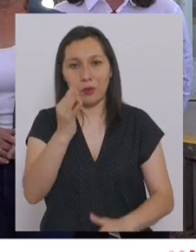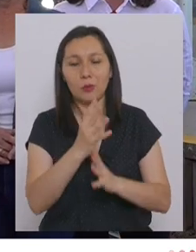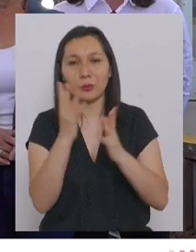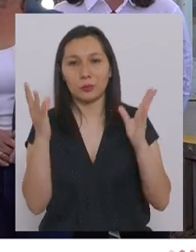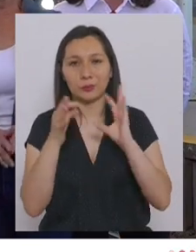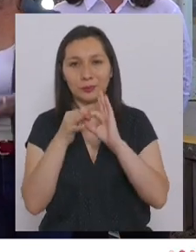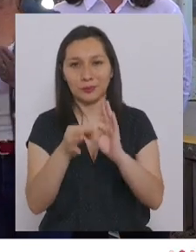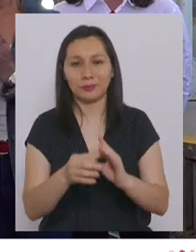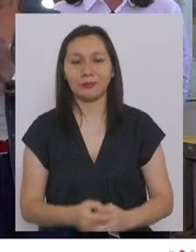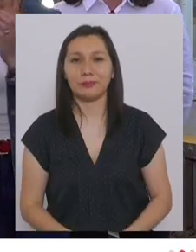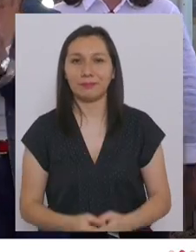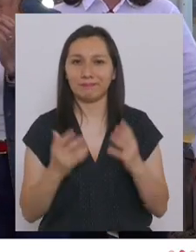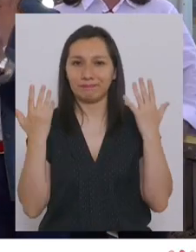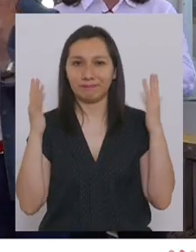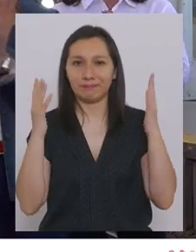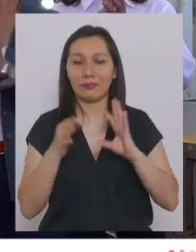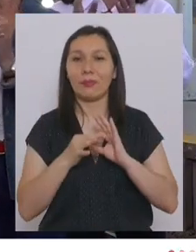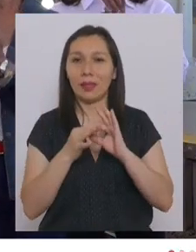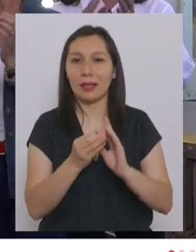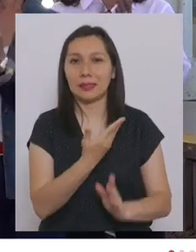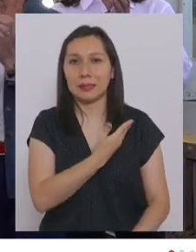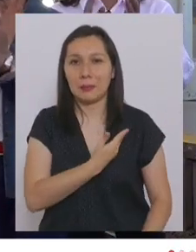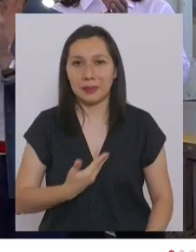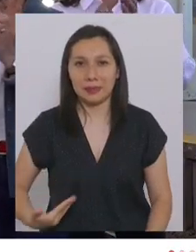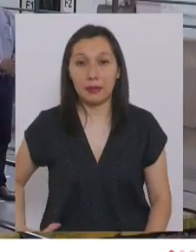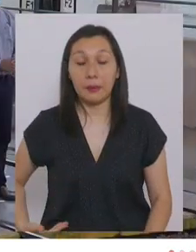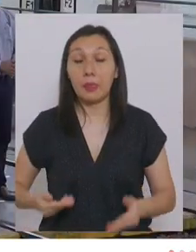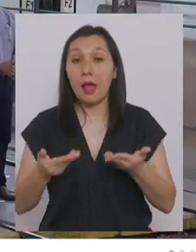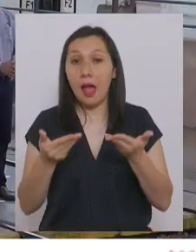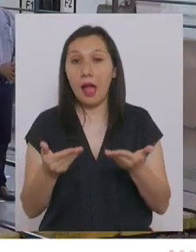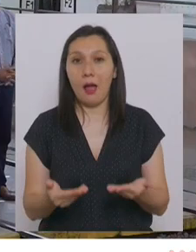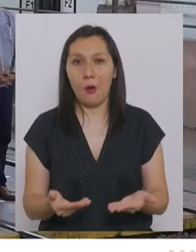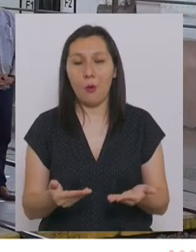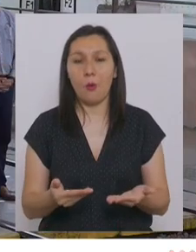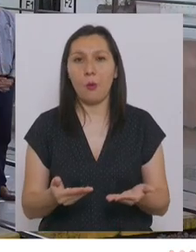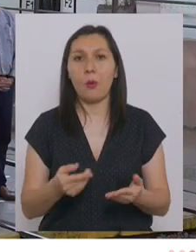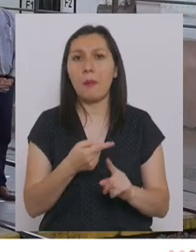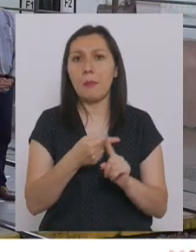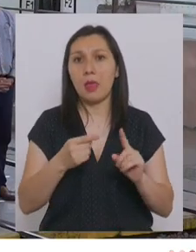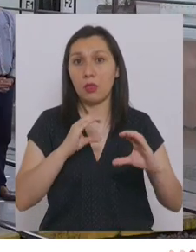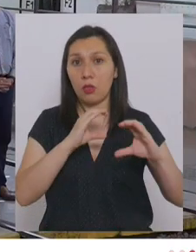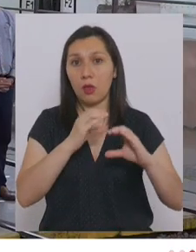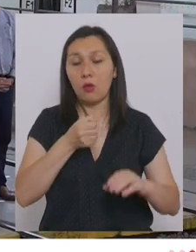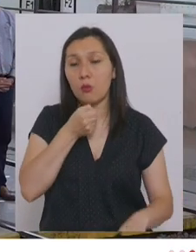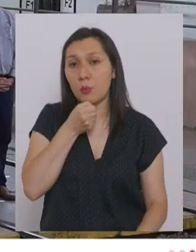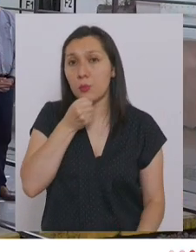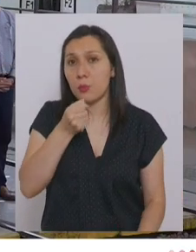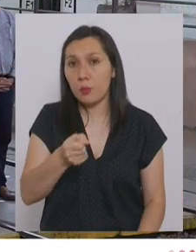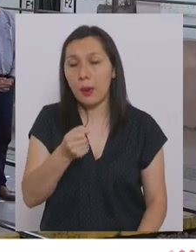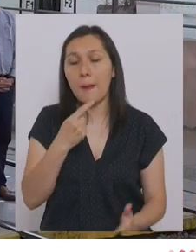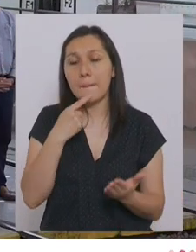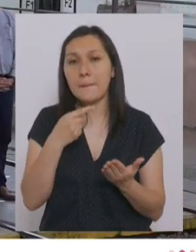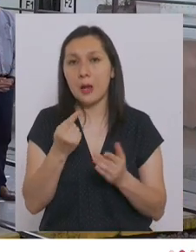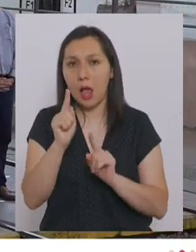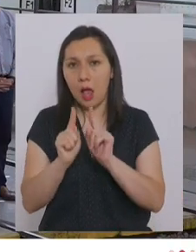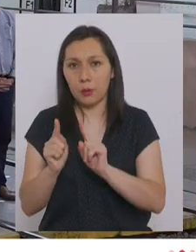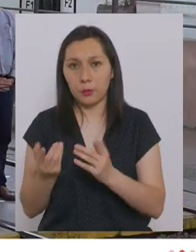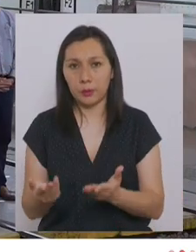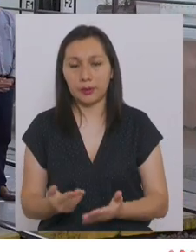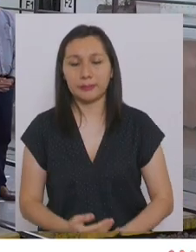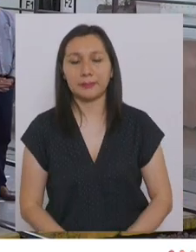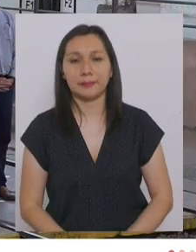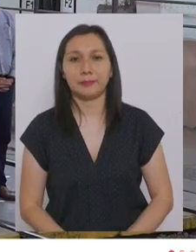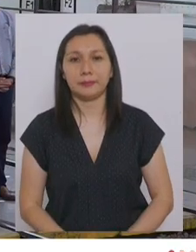Muchas gracias. Muchas gracias, presidente. Y a continuación, un medio de comunicación le realizará algunas